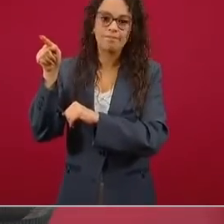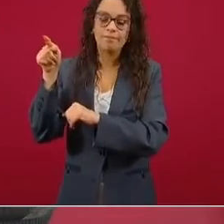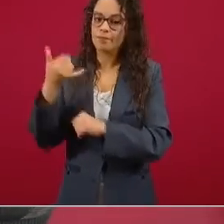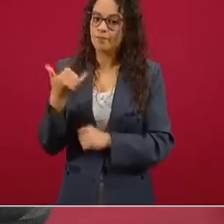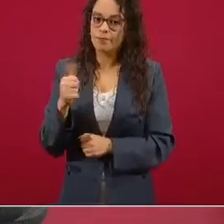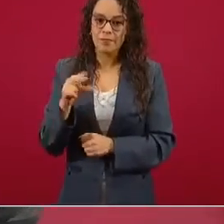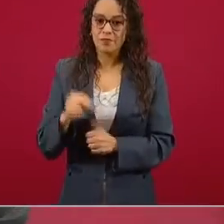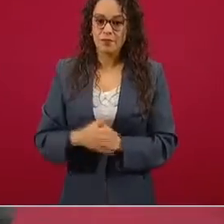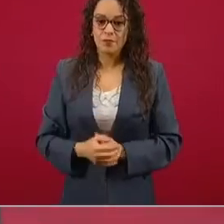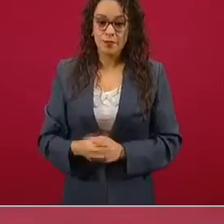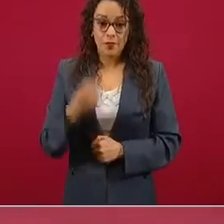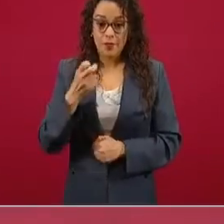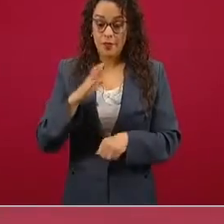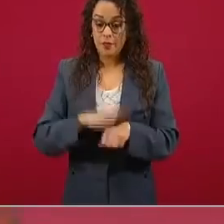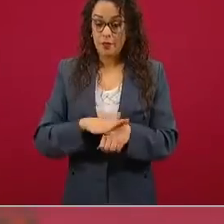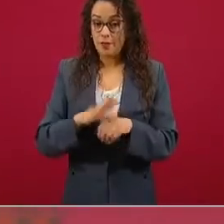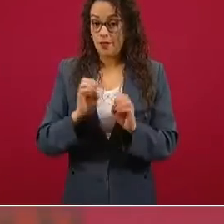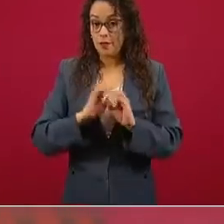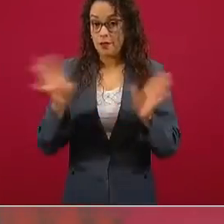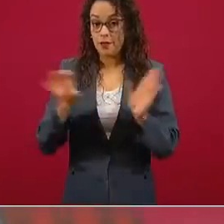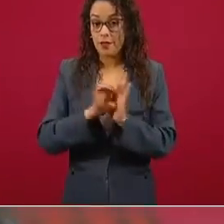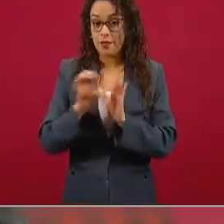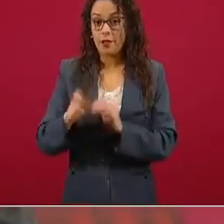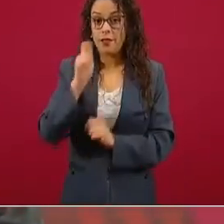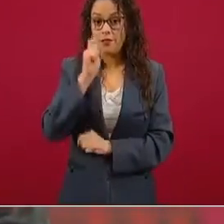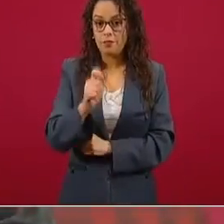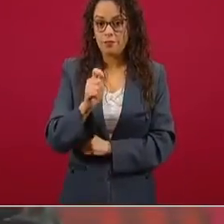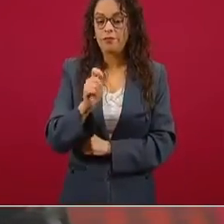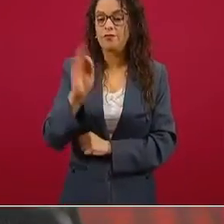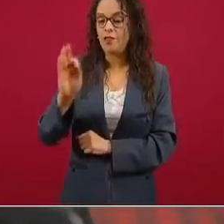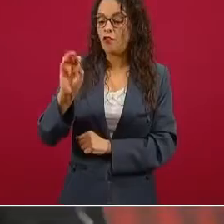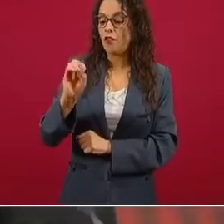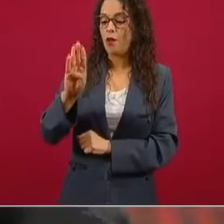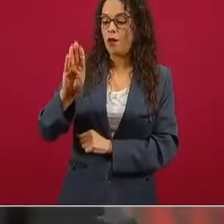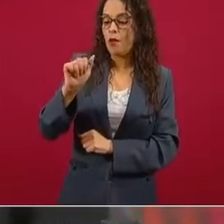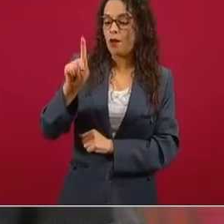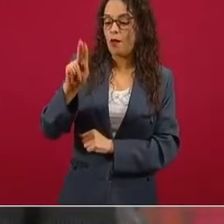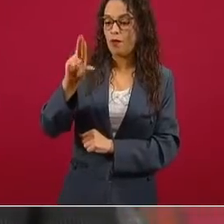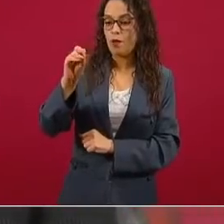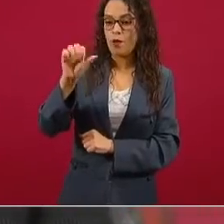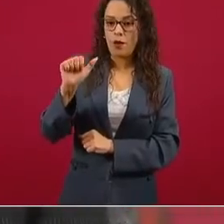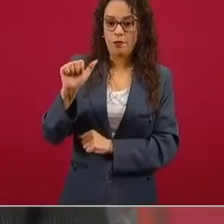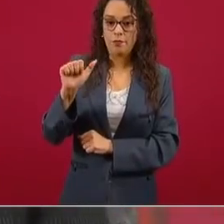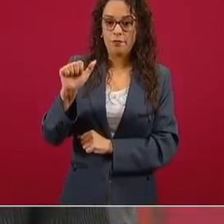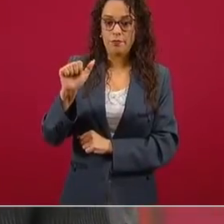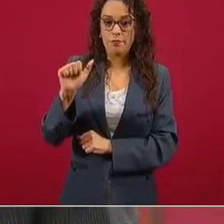ejemplo más claro fue lo del FOAPROA, convertir deudas